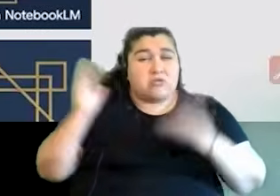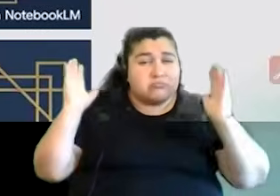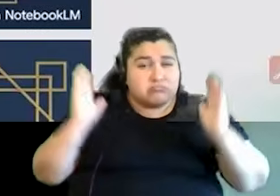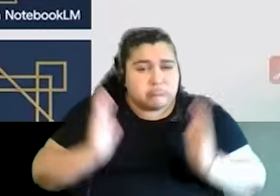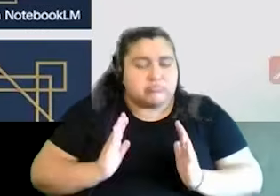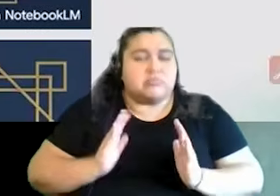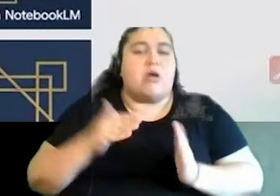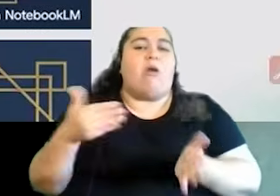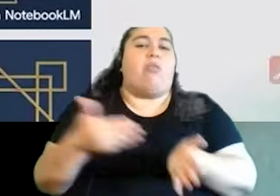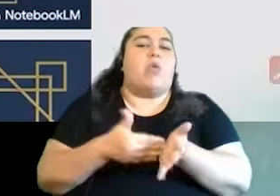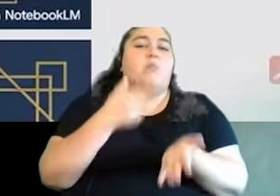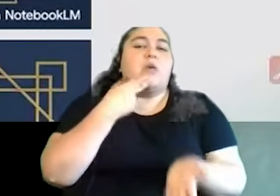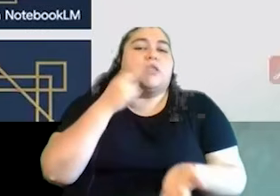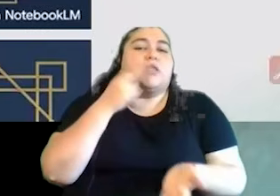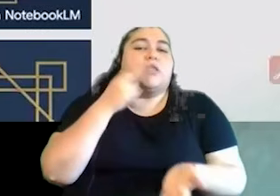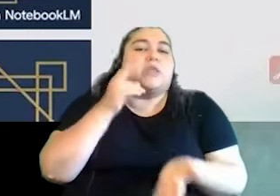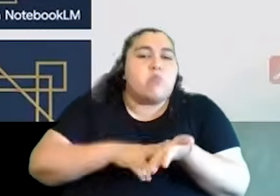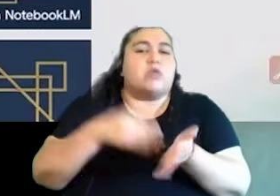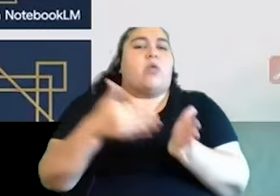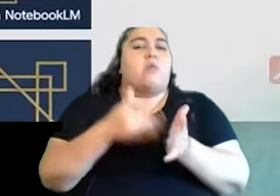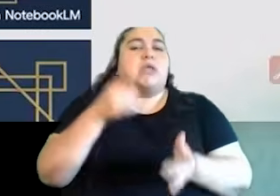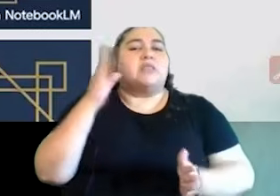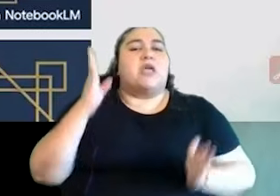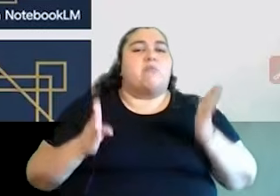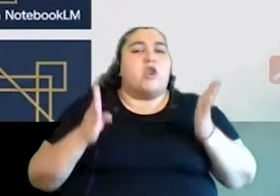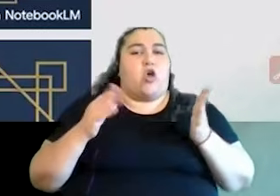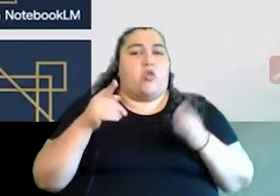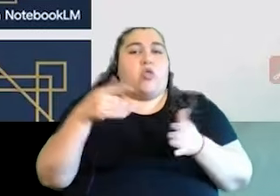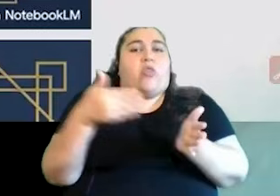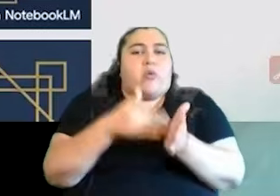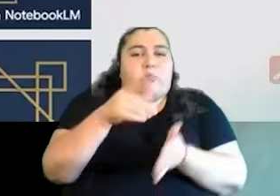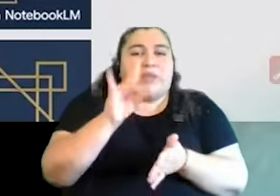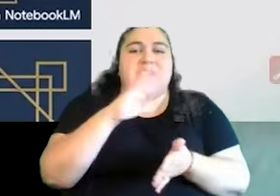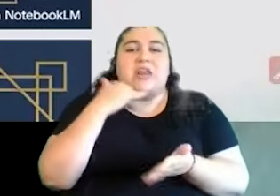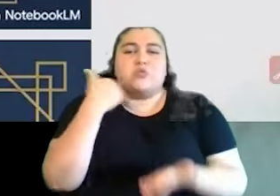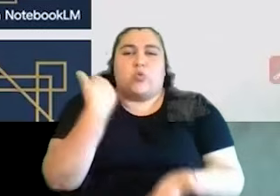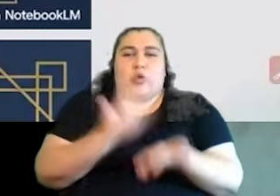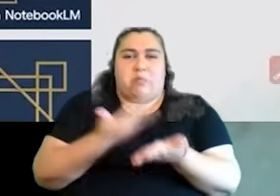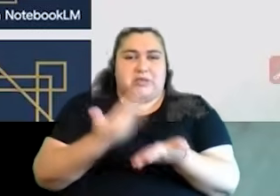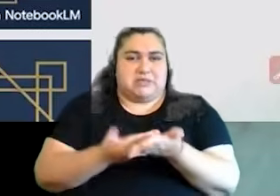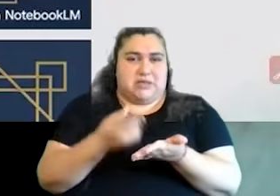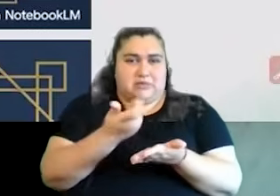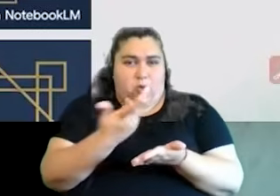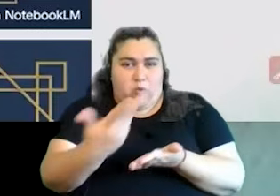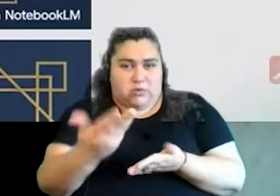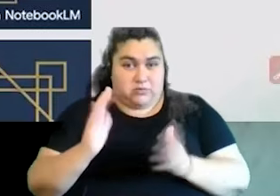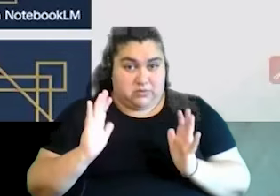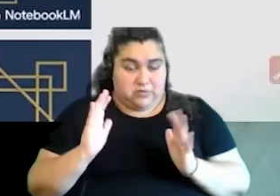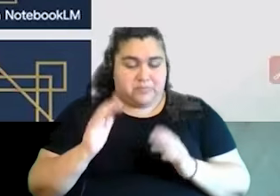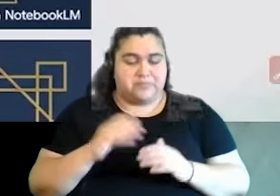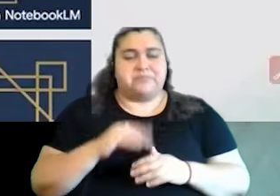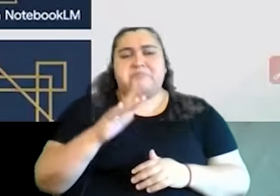periodo, por declaración jurada presentada. Entonces hoy usábamos a modo de ejemplo,